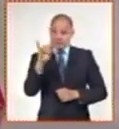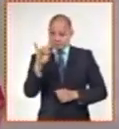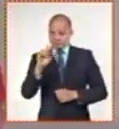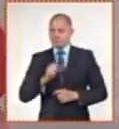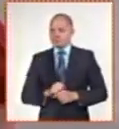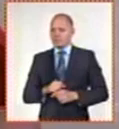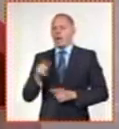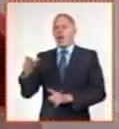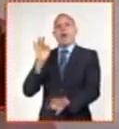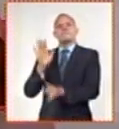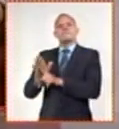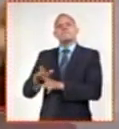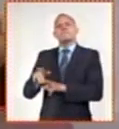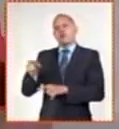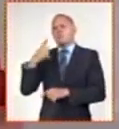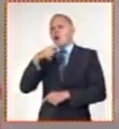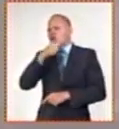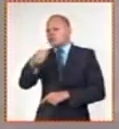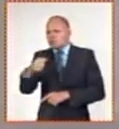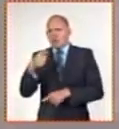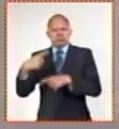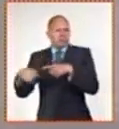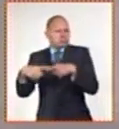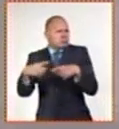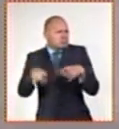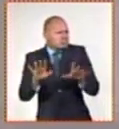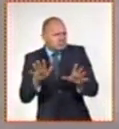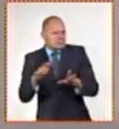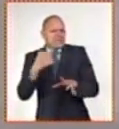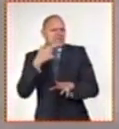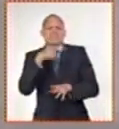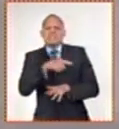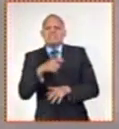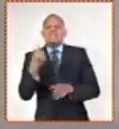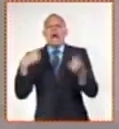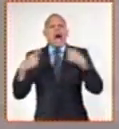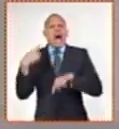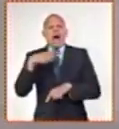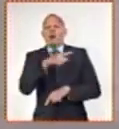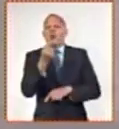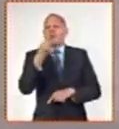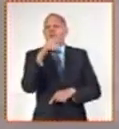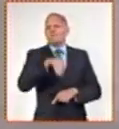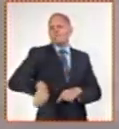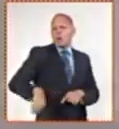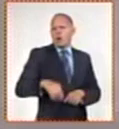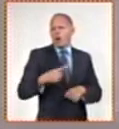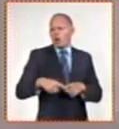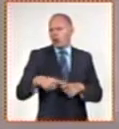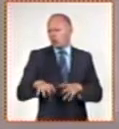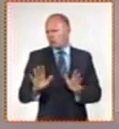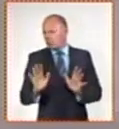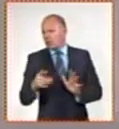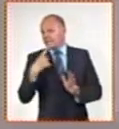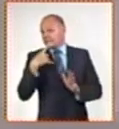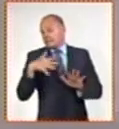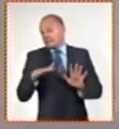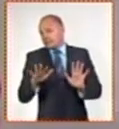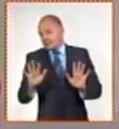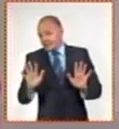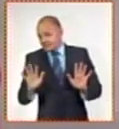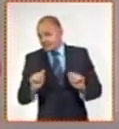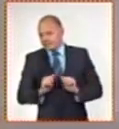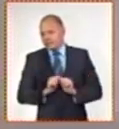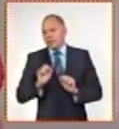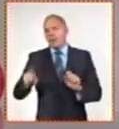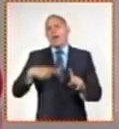había ocurrido supuestamente el desvío de recursos. La acusación es defraudar al Estado supuestamente y